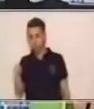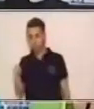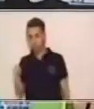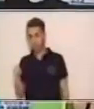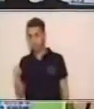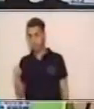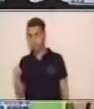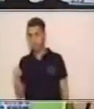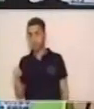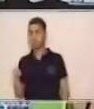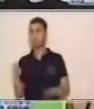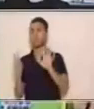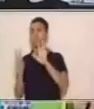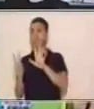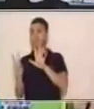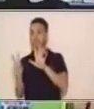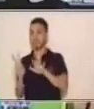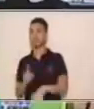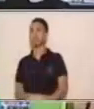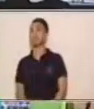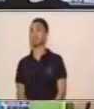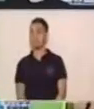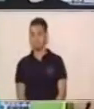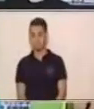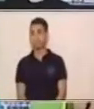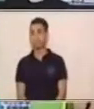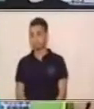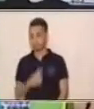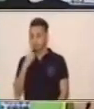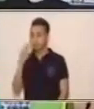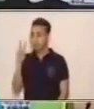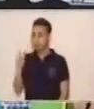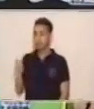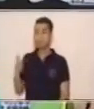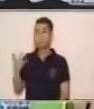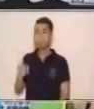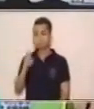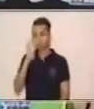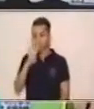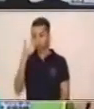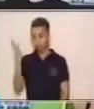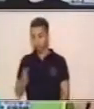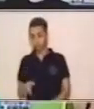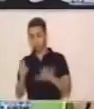es 7. Entonces, ¿cómo se lee?